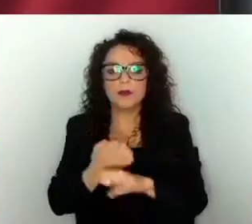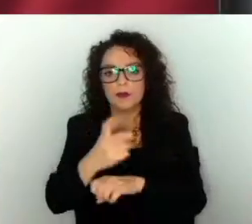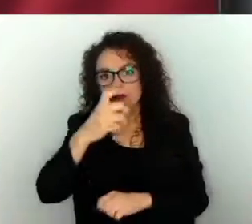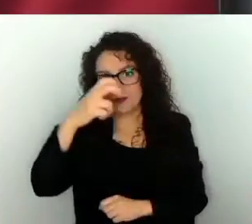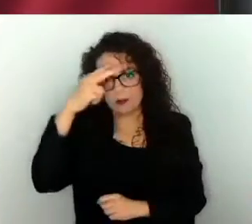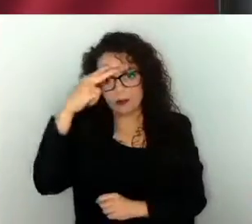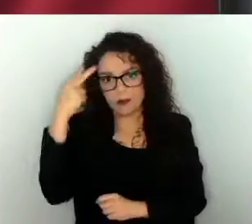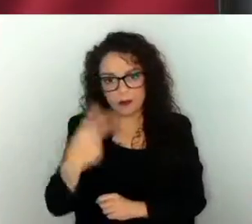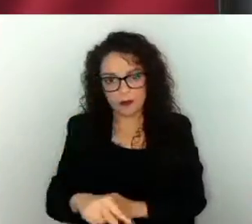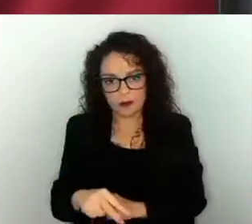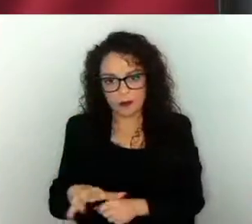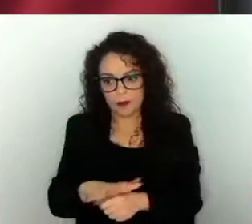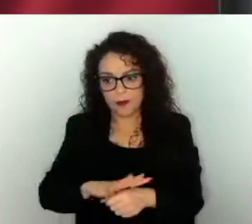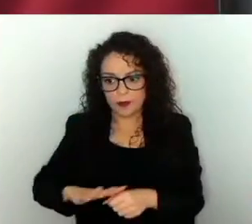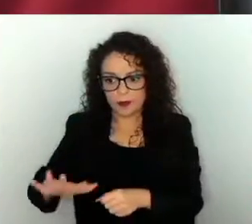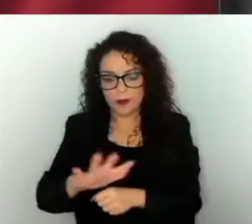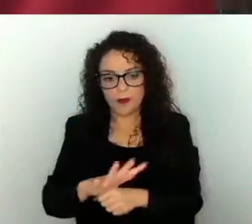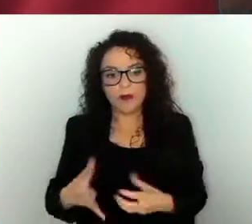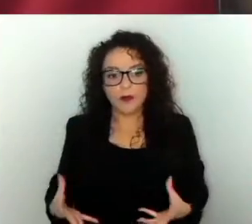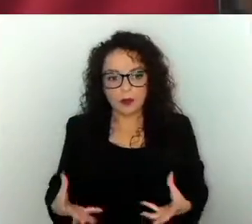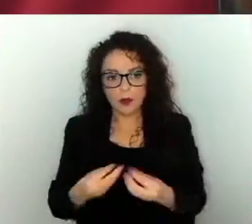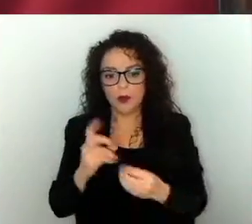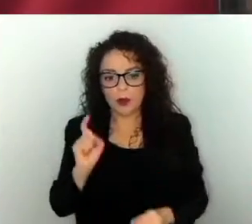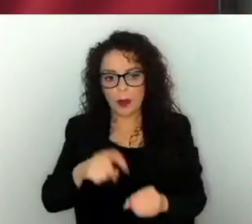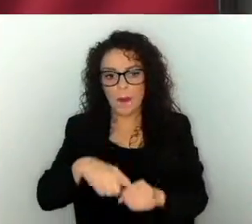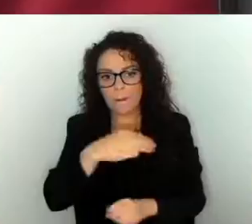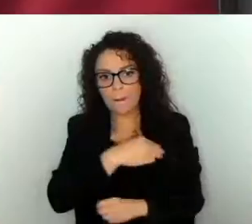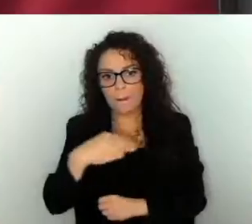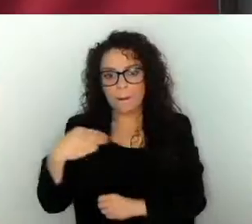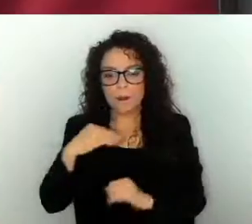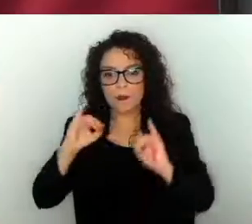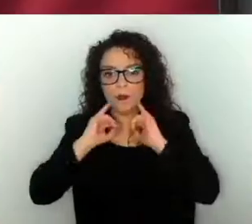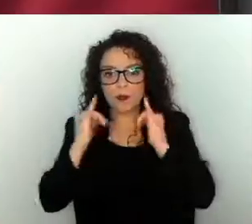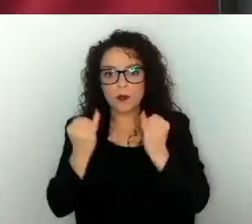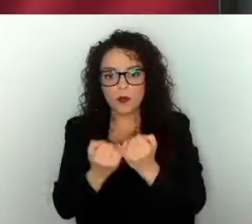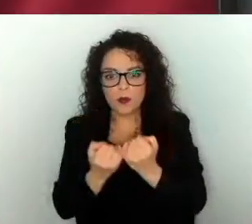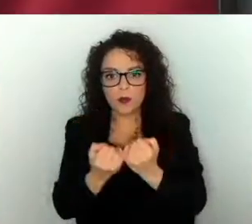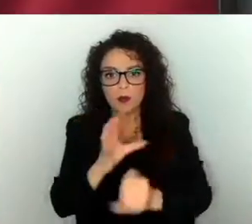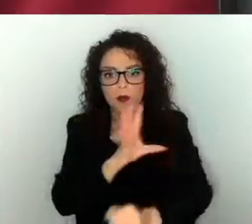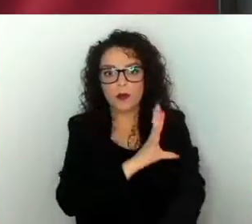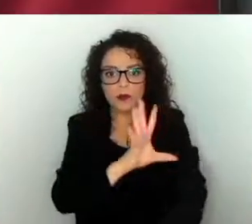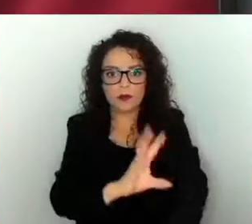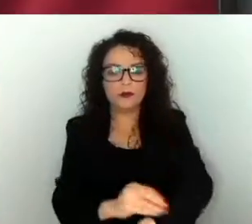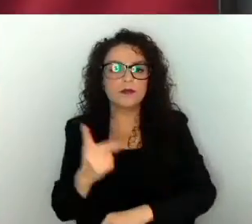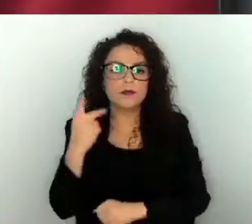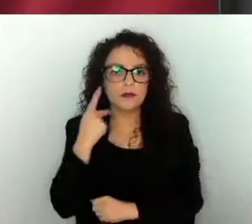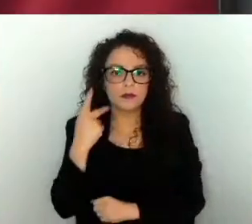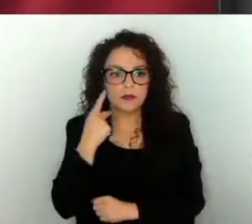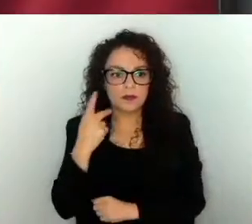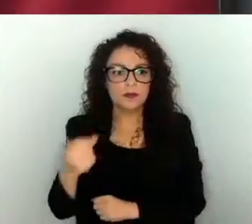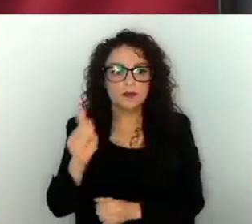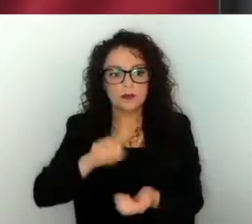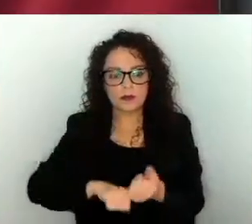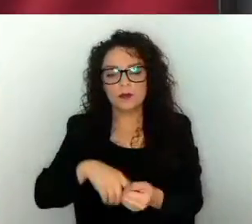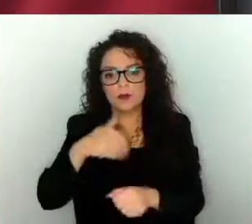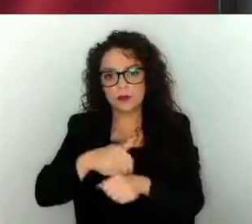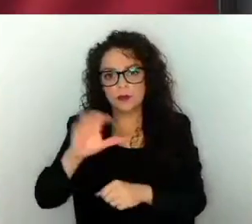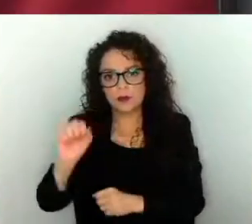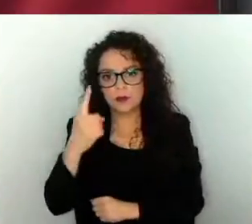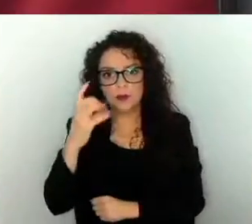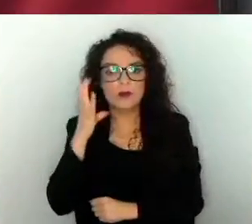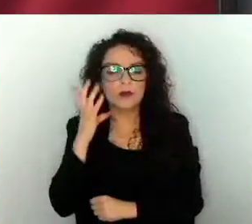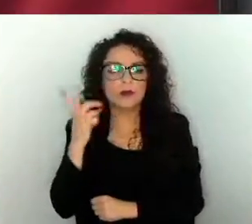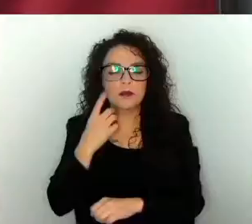México, se integra la Junta de Coordinación Política de la Honorable 61ª Legislatura del Estado de México y se